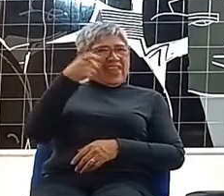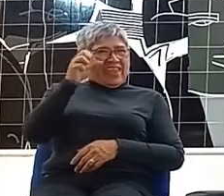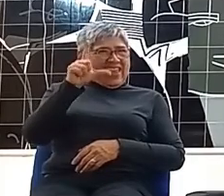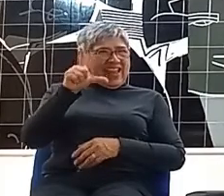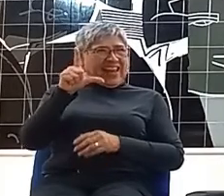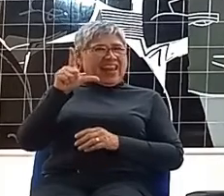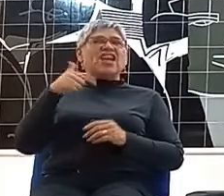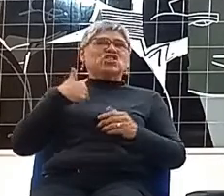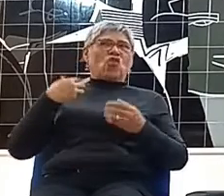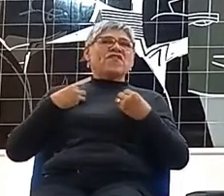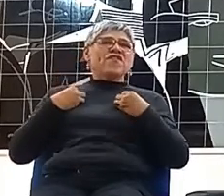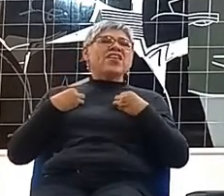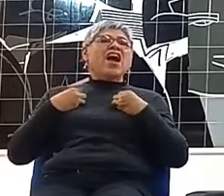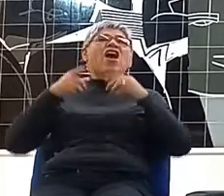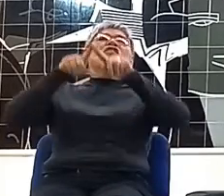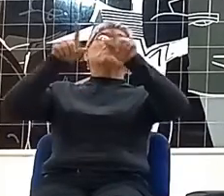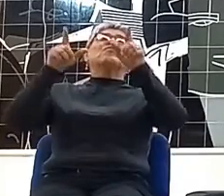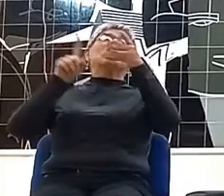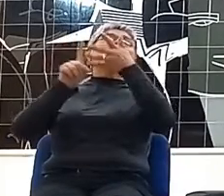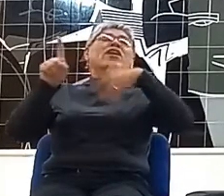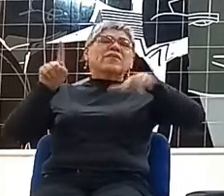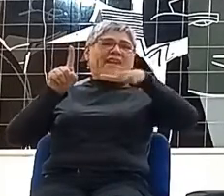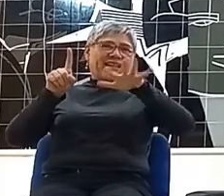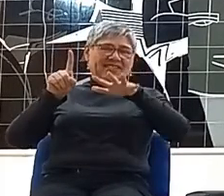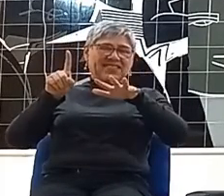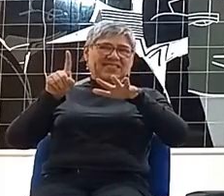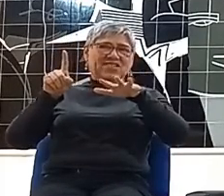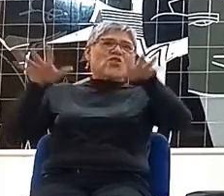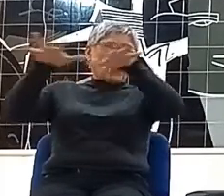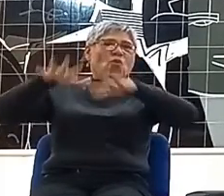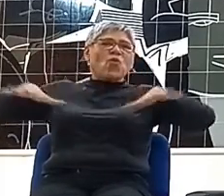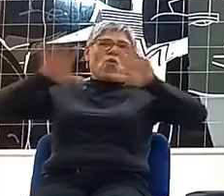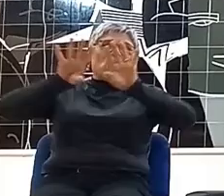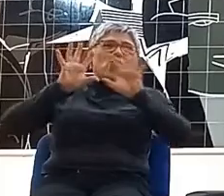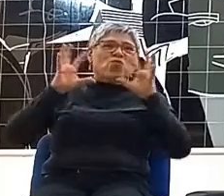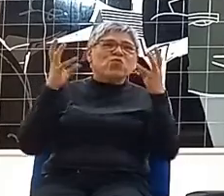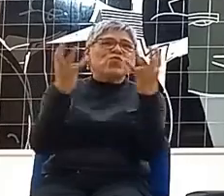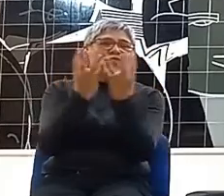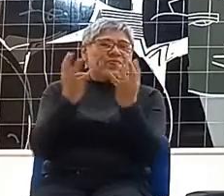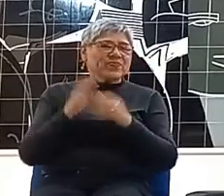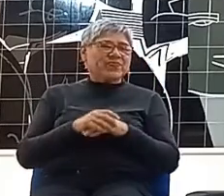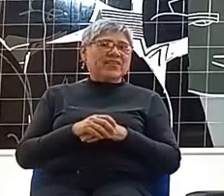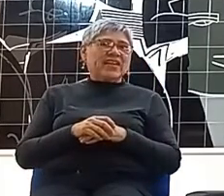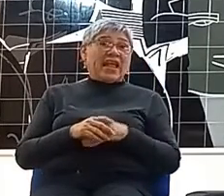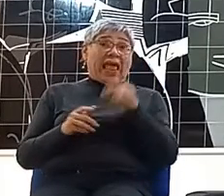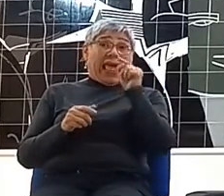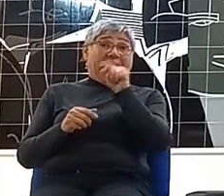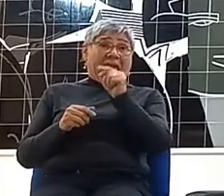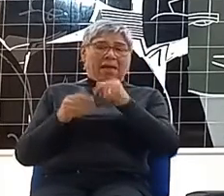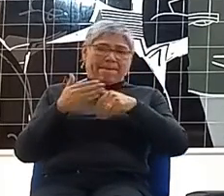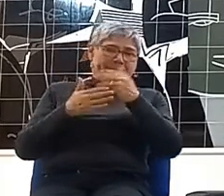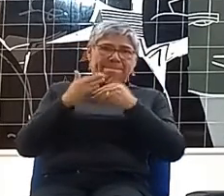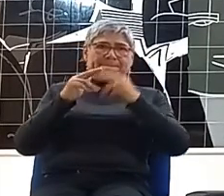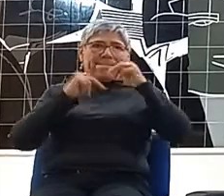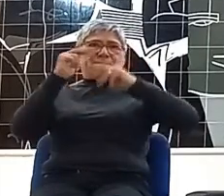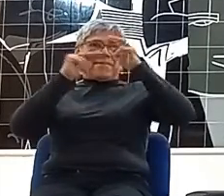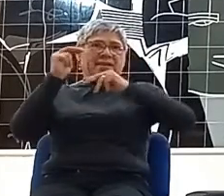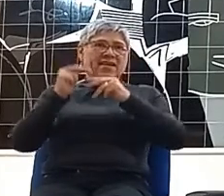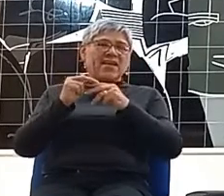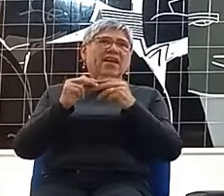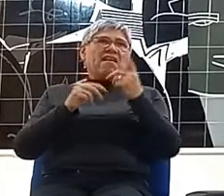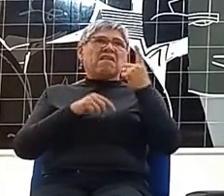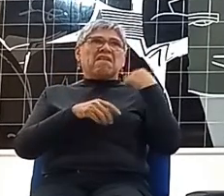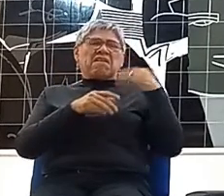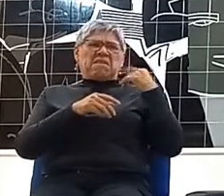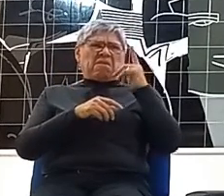arriba, en Dos Quebradas, de esos conjuntos que empezaron a ofertarse a finales de